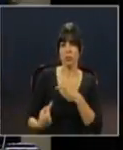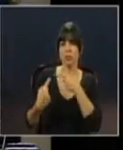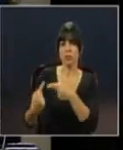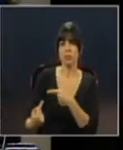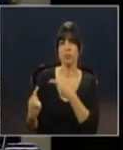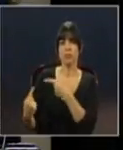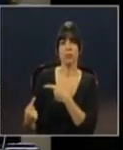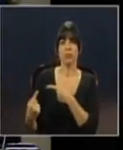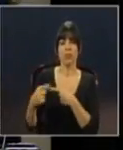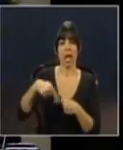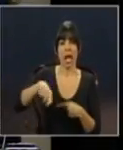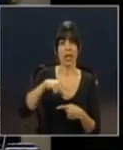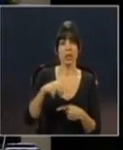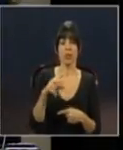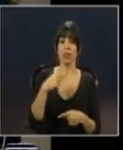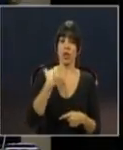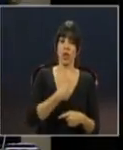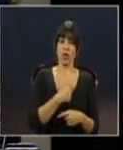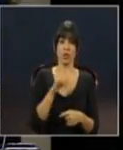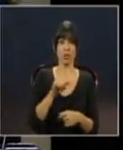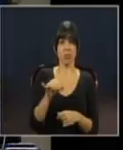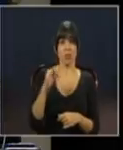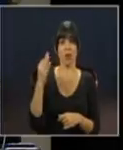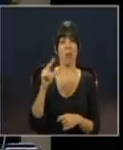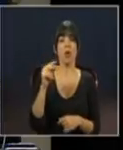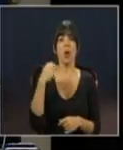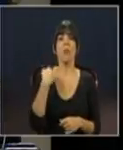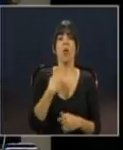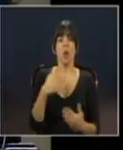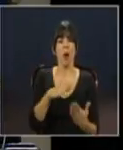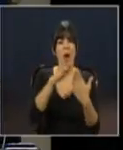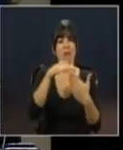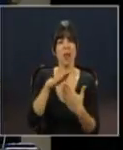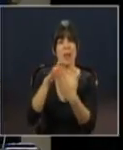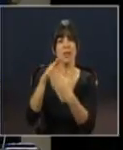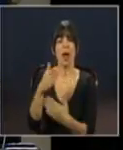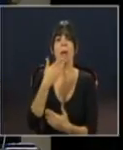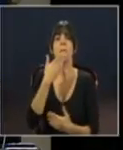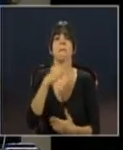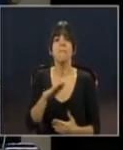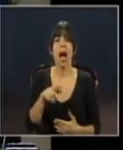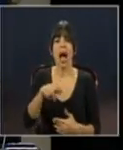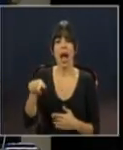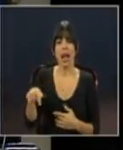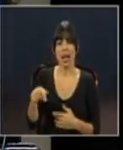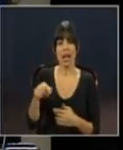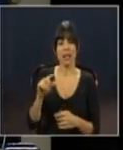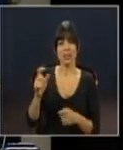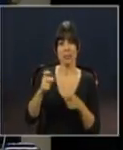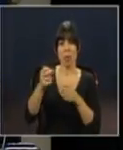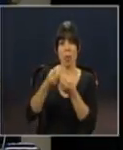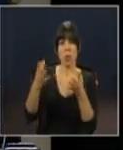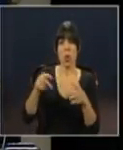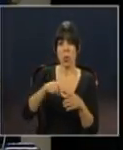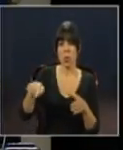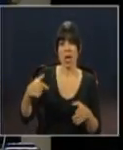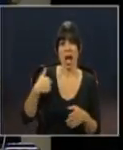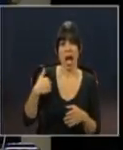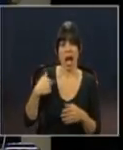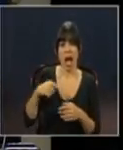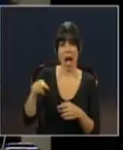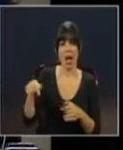No lo tiene porque hemos estado dispuestos a enfrentar males profundamente arraigados en la administración pública, como